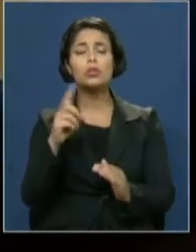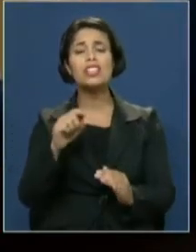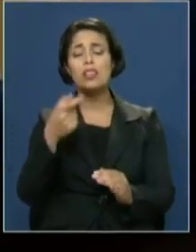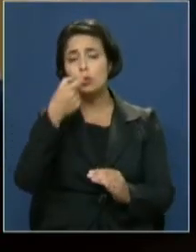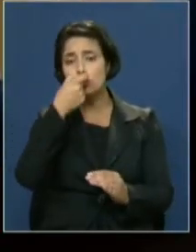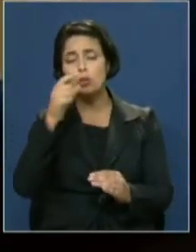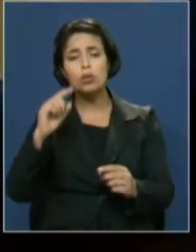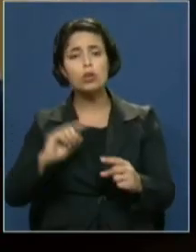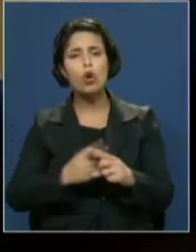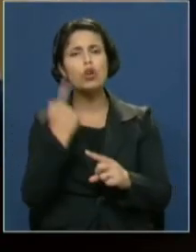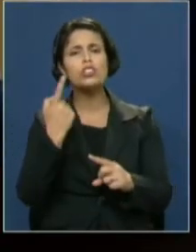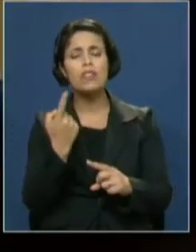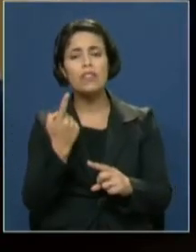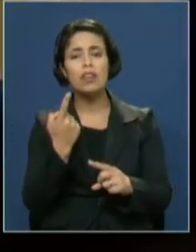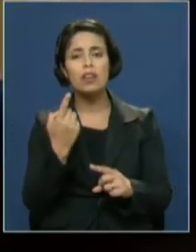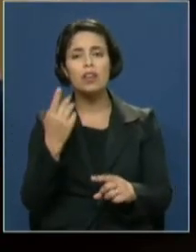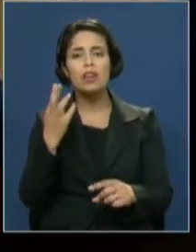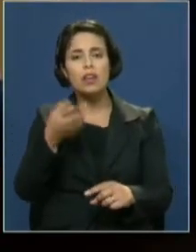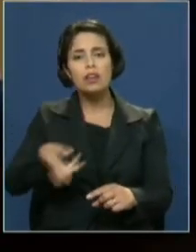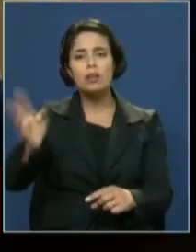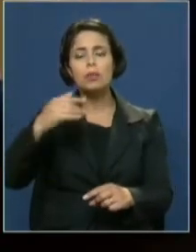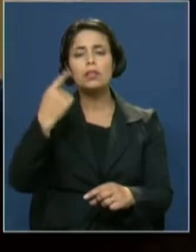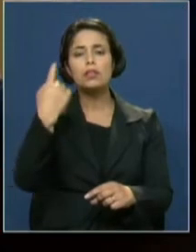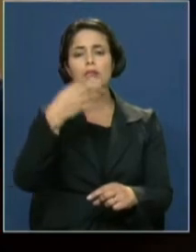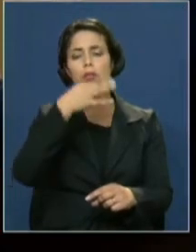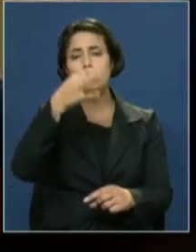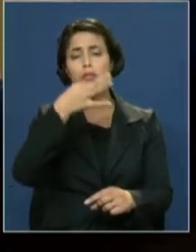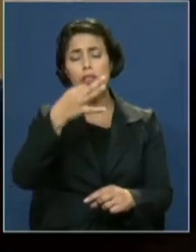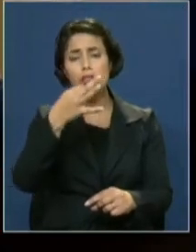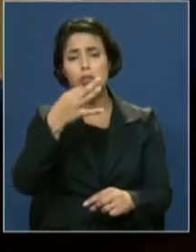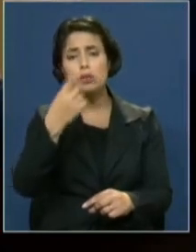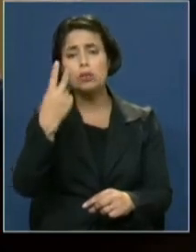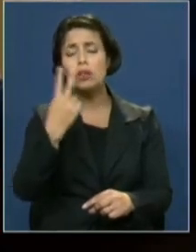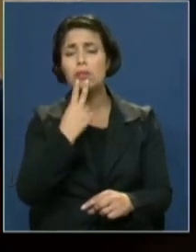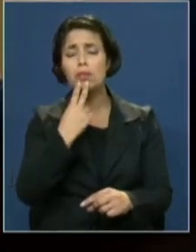y nuevamente repetir su relato al equipo de